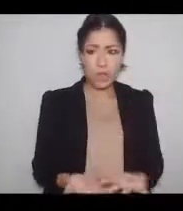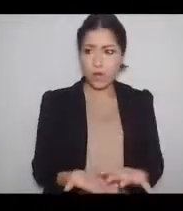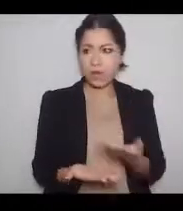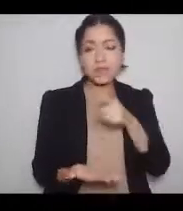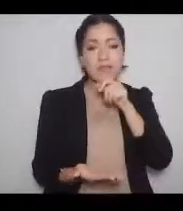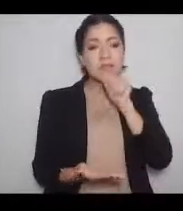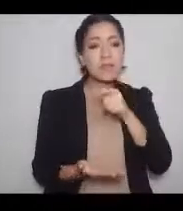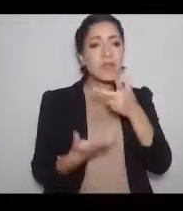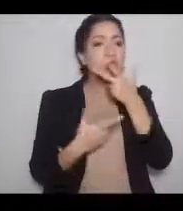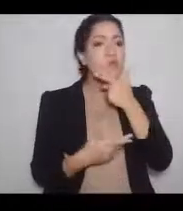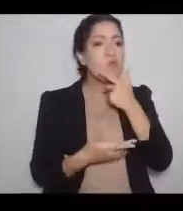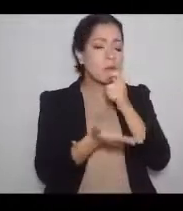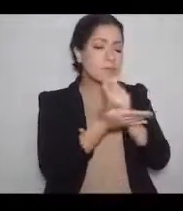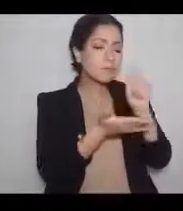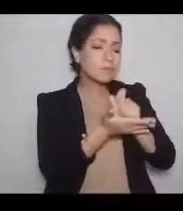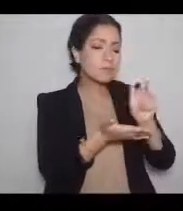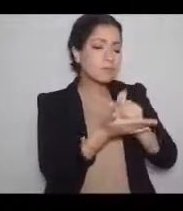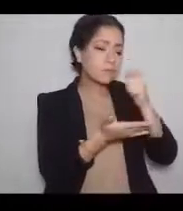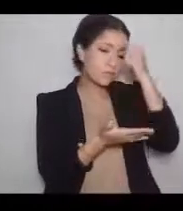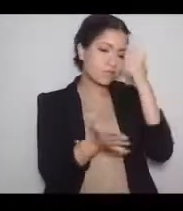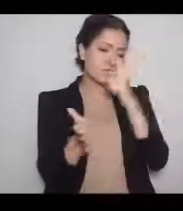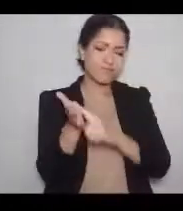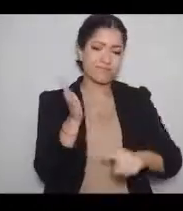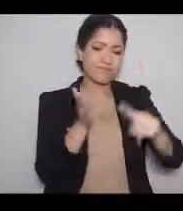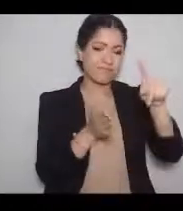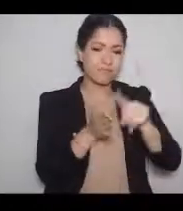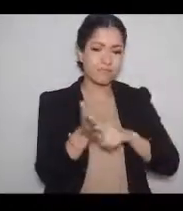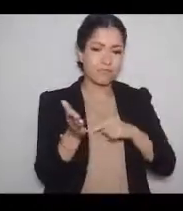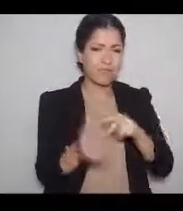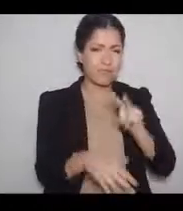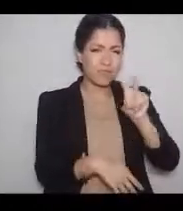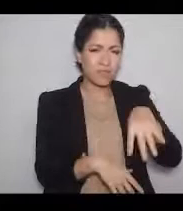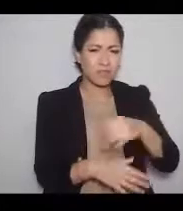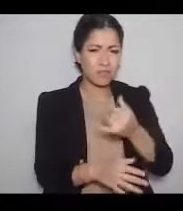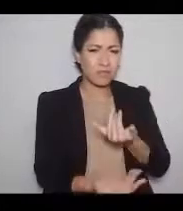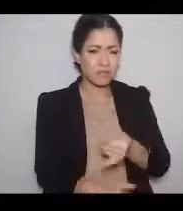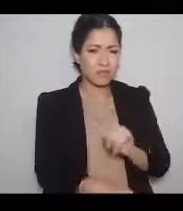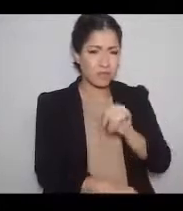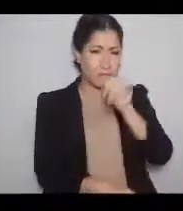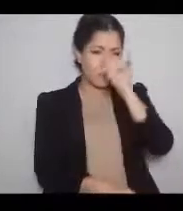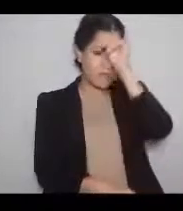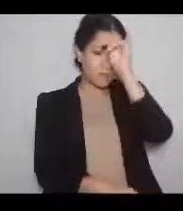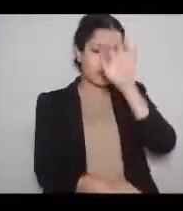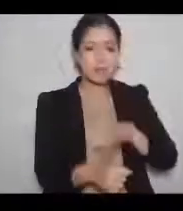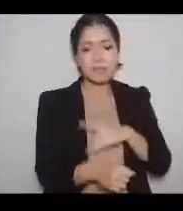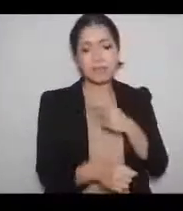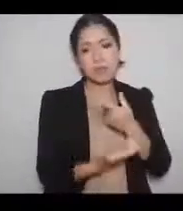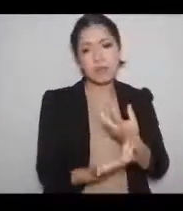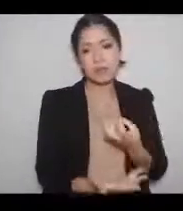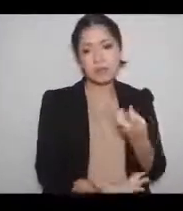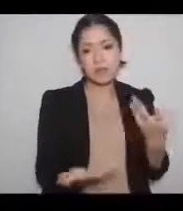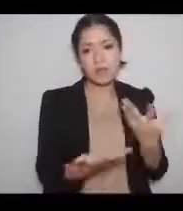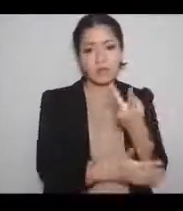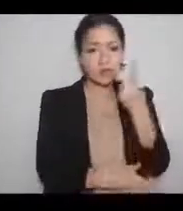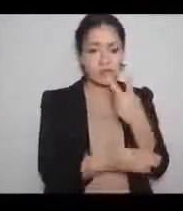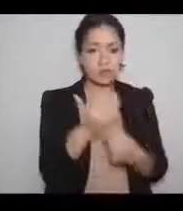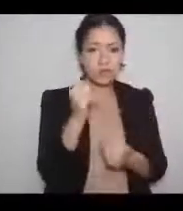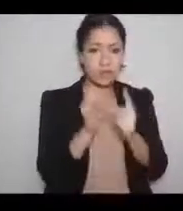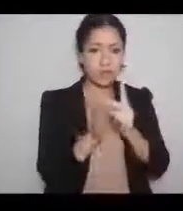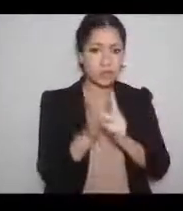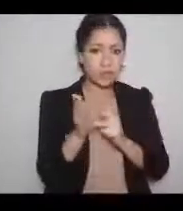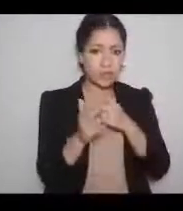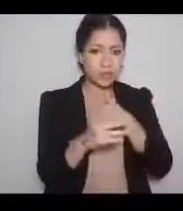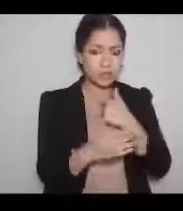tachó. Es un imbécil. Julio dice que es un imbécil con éxito. Para mí, eso lo hace dos veces